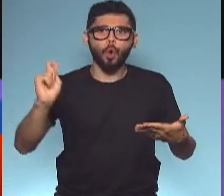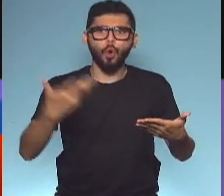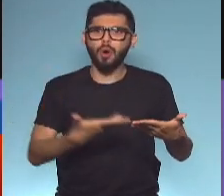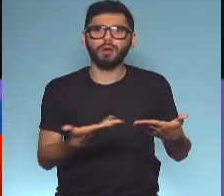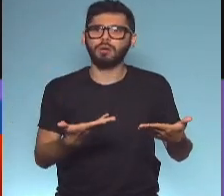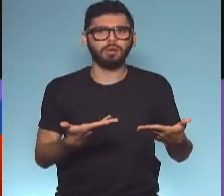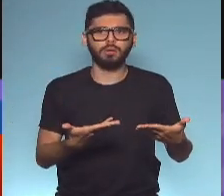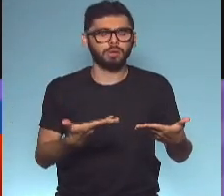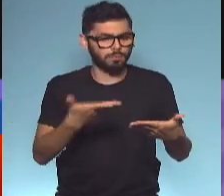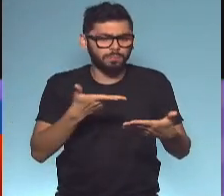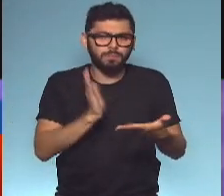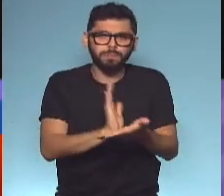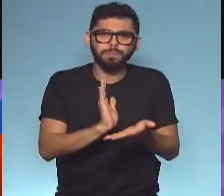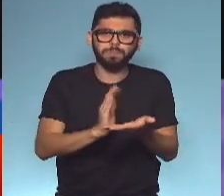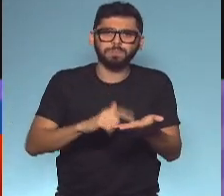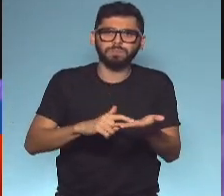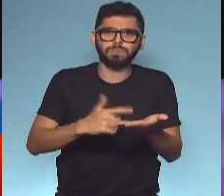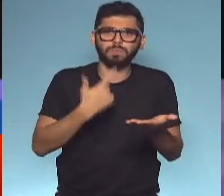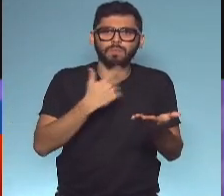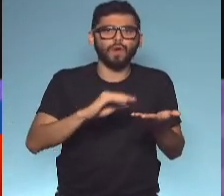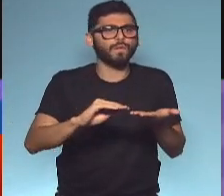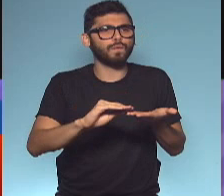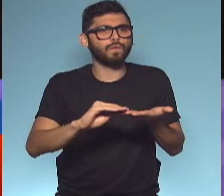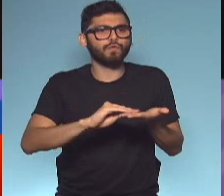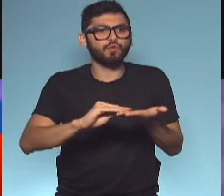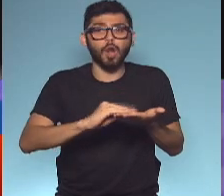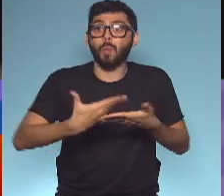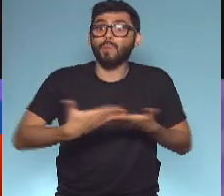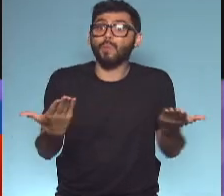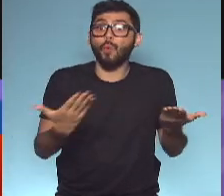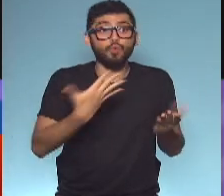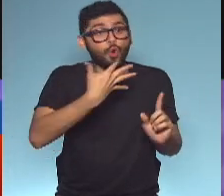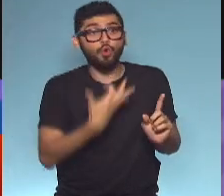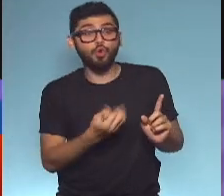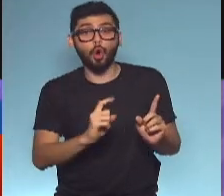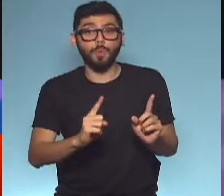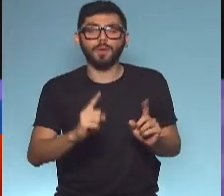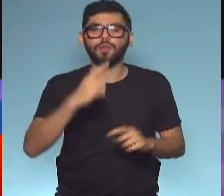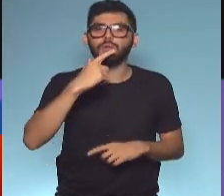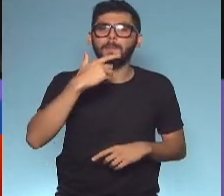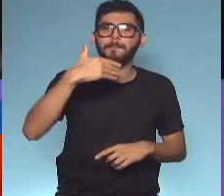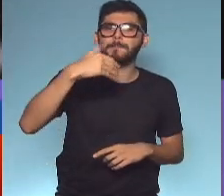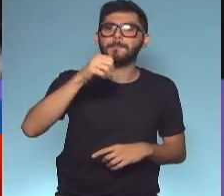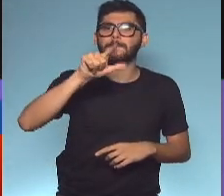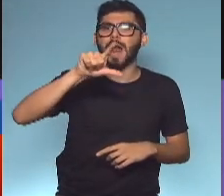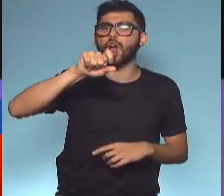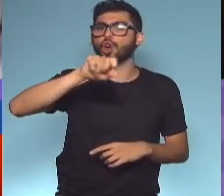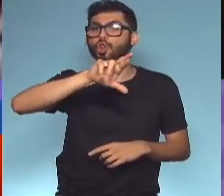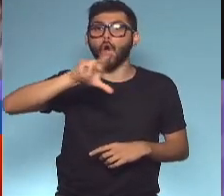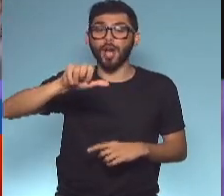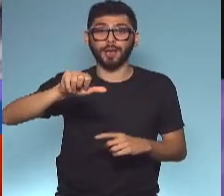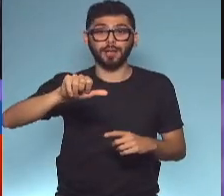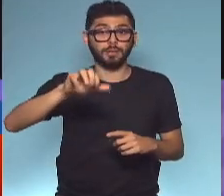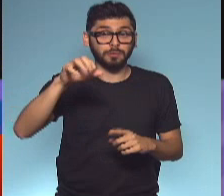que había una responsabilidad por incumplimiento de los funcionarios, de deberes de funcionario público de Susana Malcorra. Digo, Patricia Bullrich es la